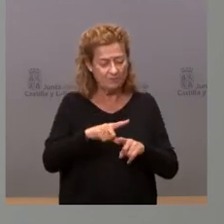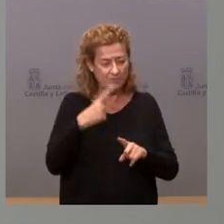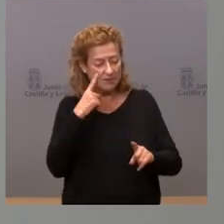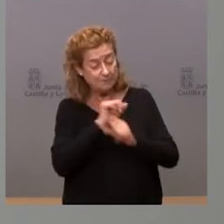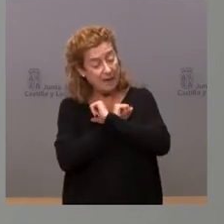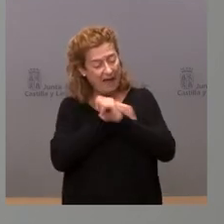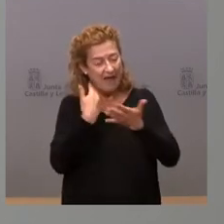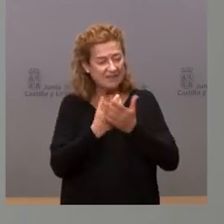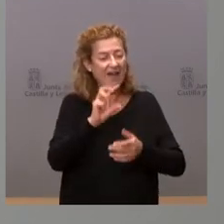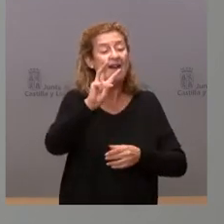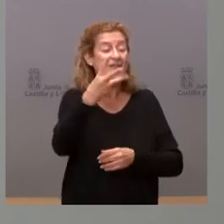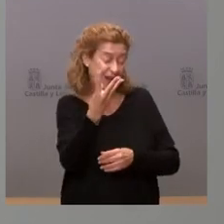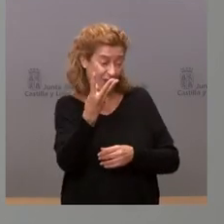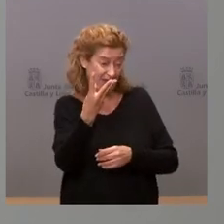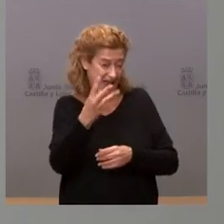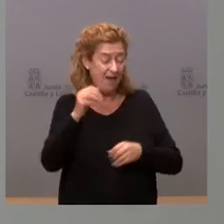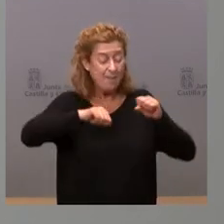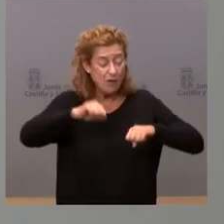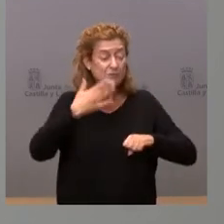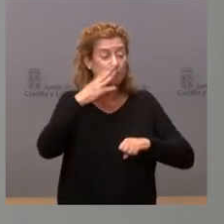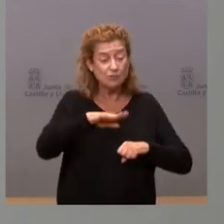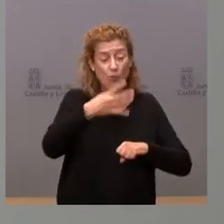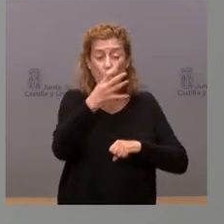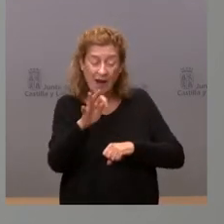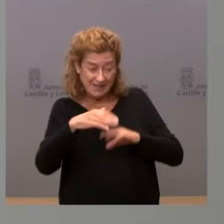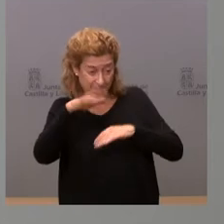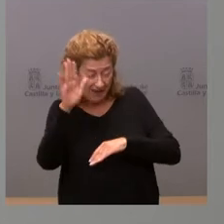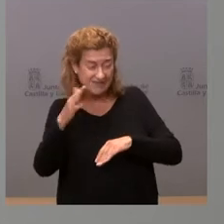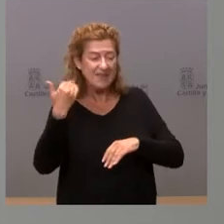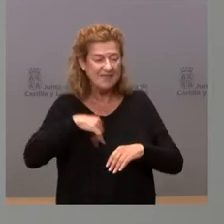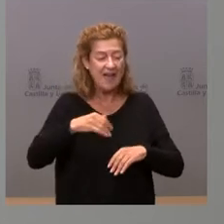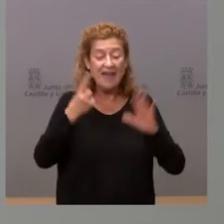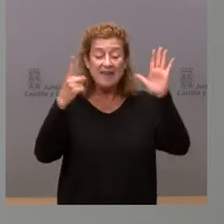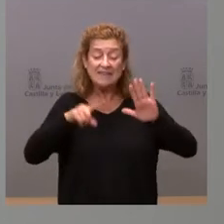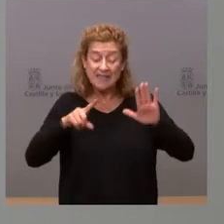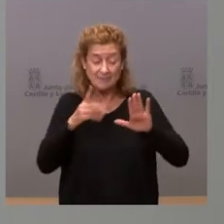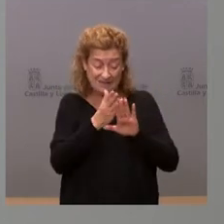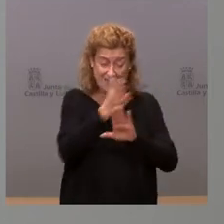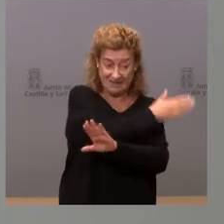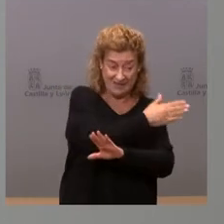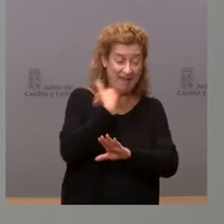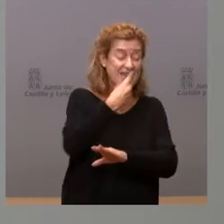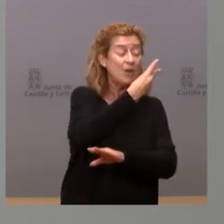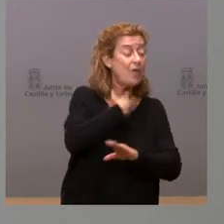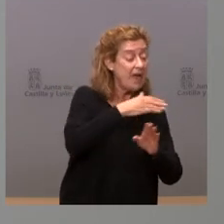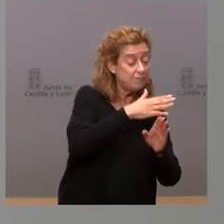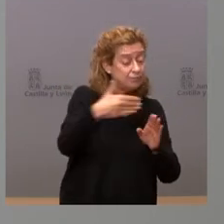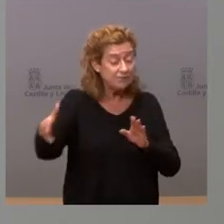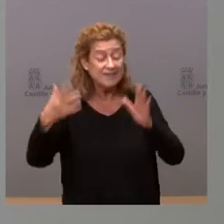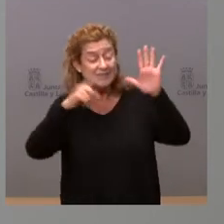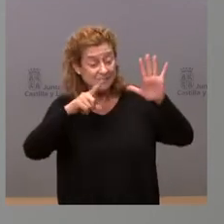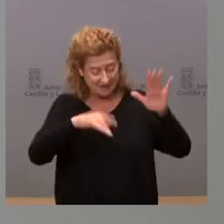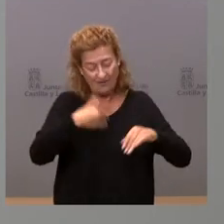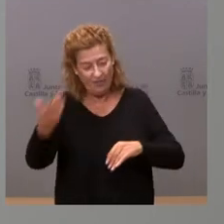la tercera dosis de refuerzo es decir los mayores de 40 años que ya han cumplido seis meses desde la inauguración de segundas vacunas o los que